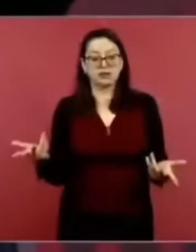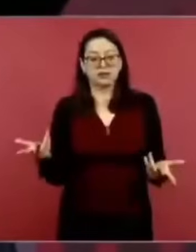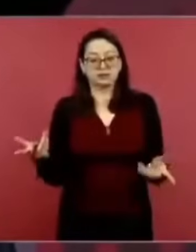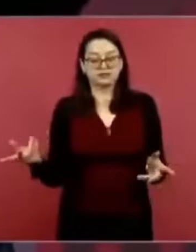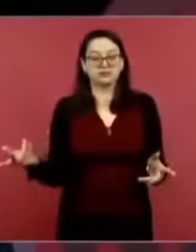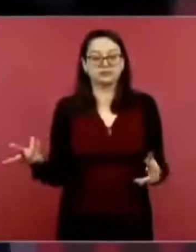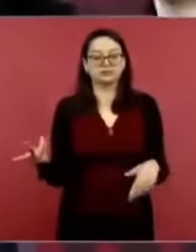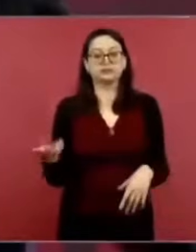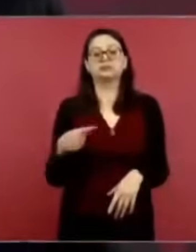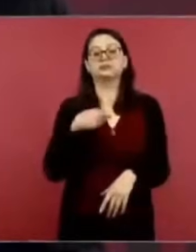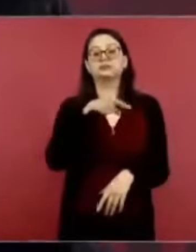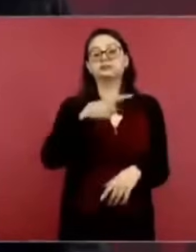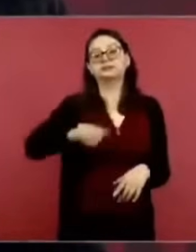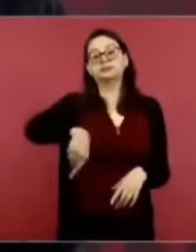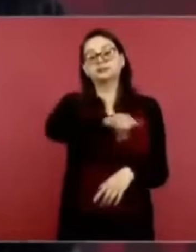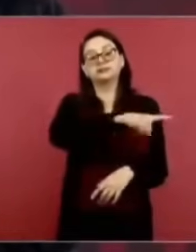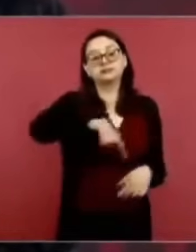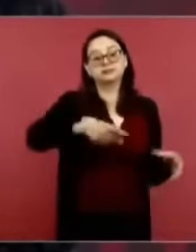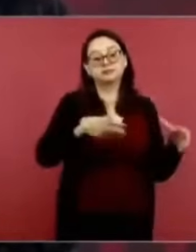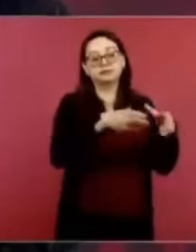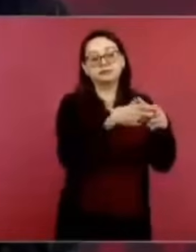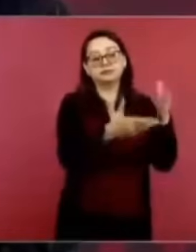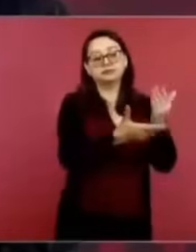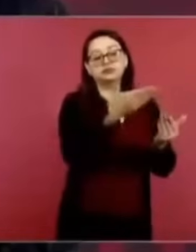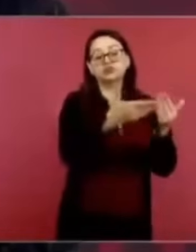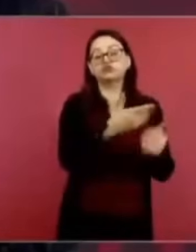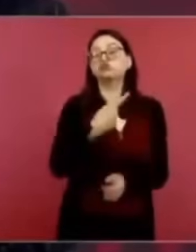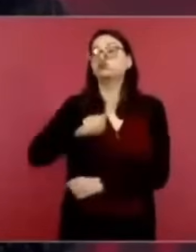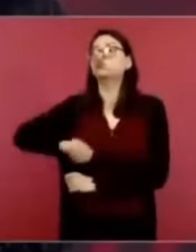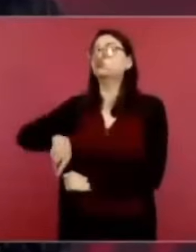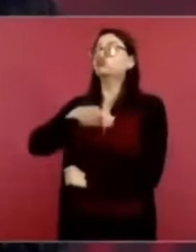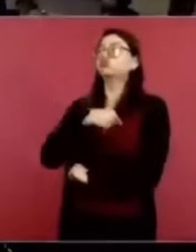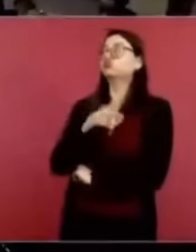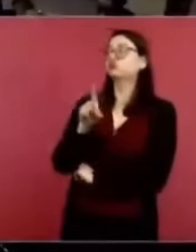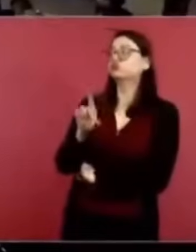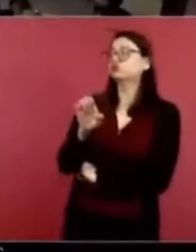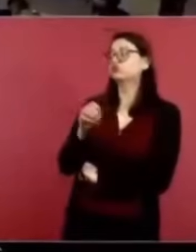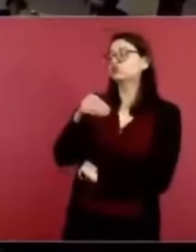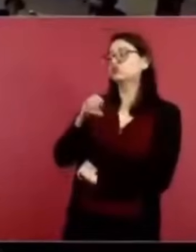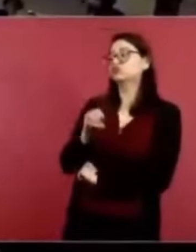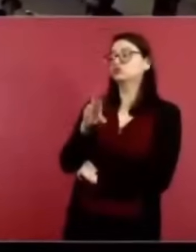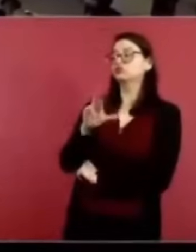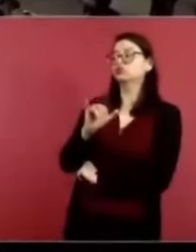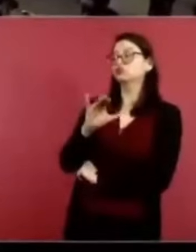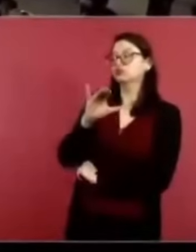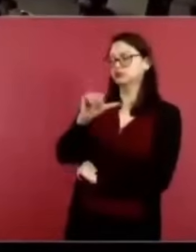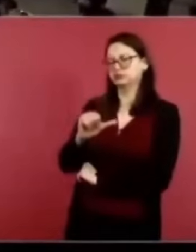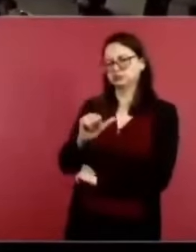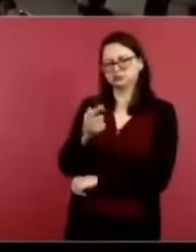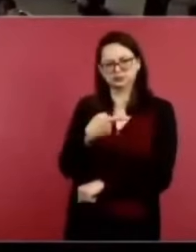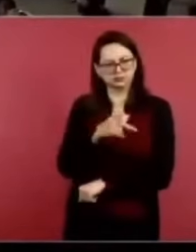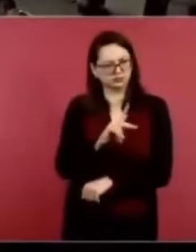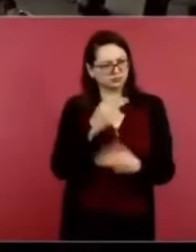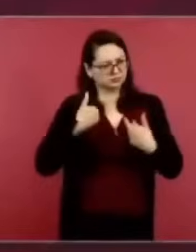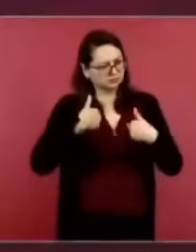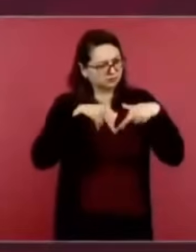son una minoría. Y la democracia nada